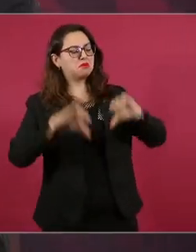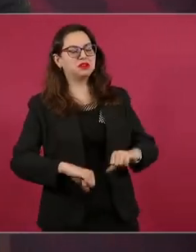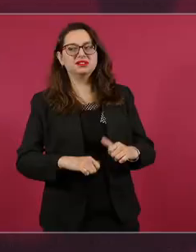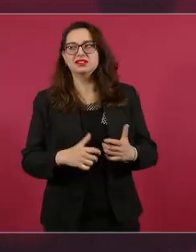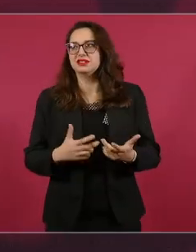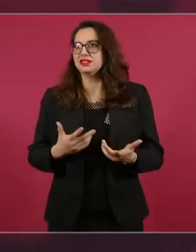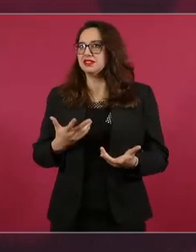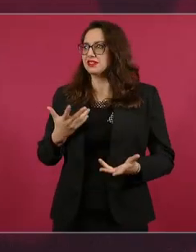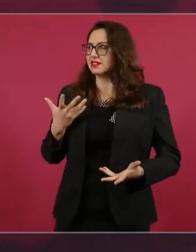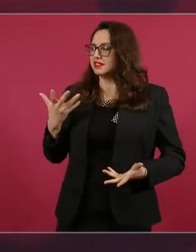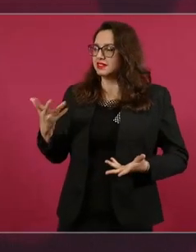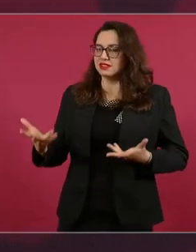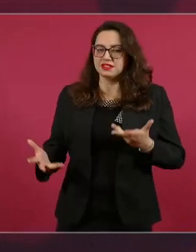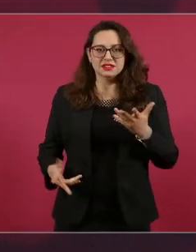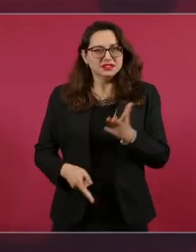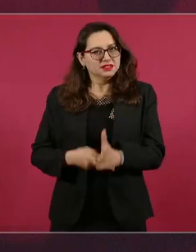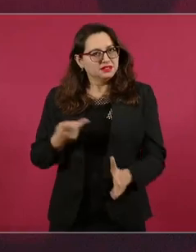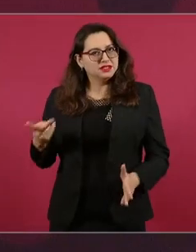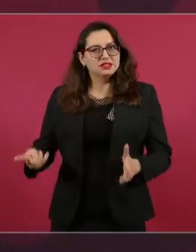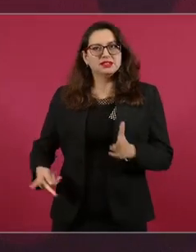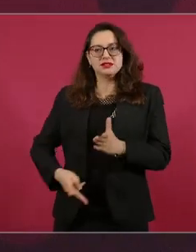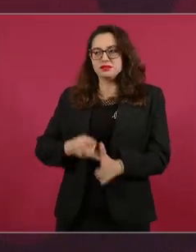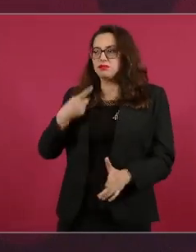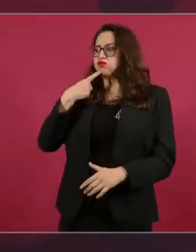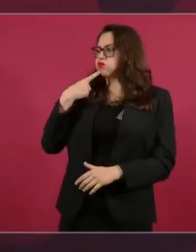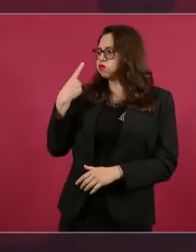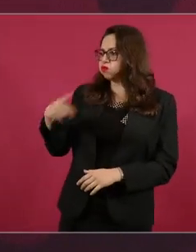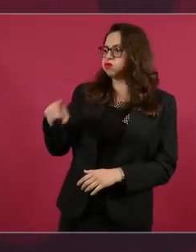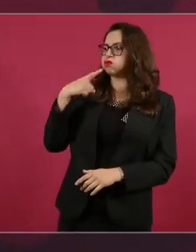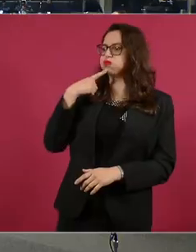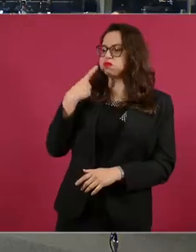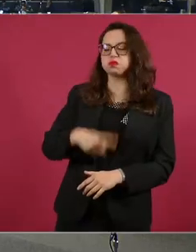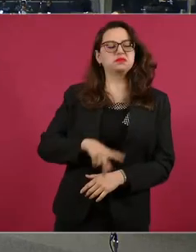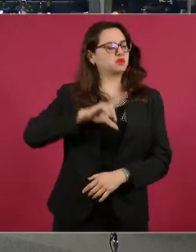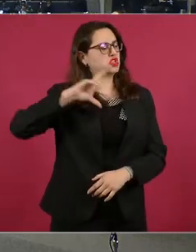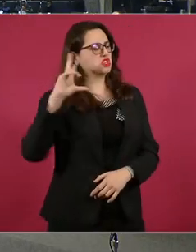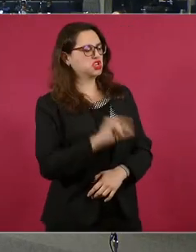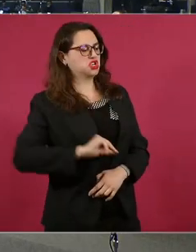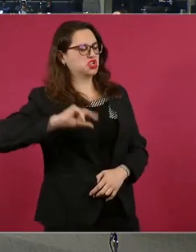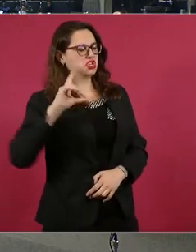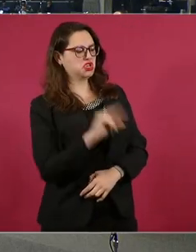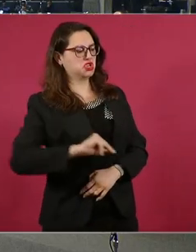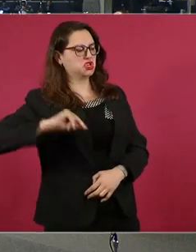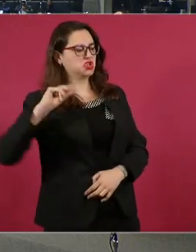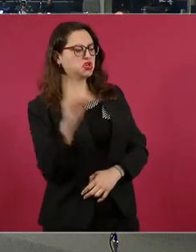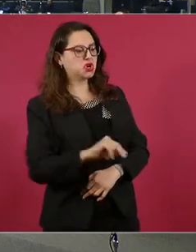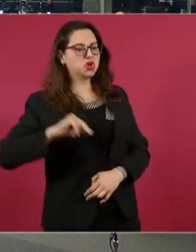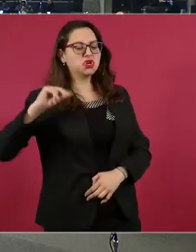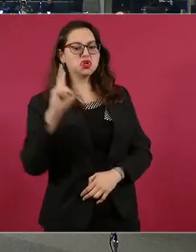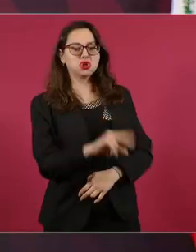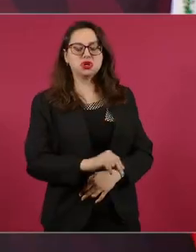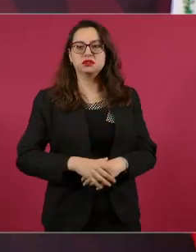las empresas que quieren tener el control de la industria eléctrica nacional,